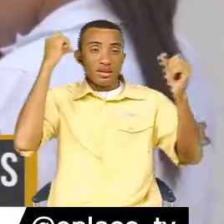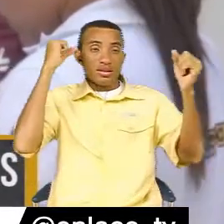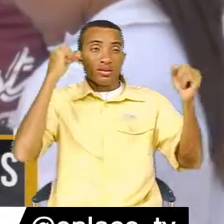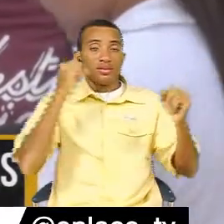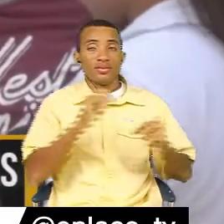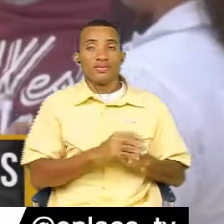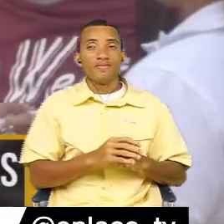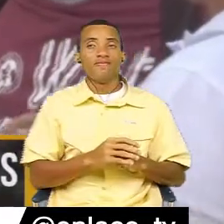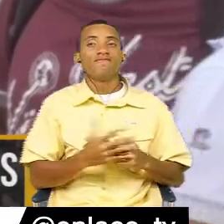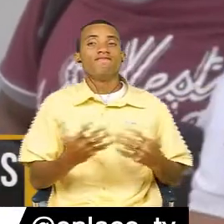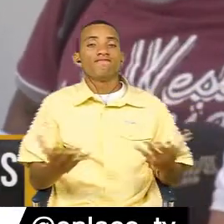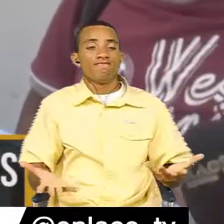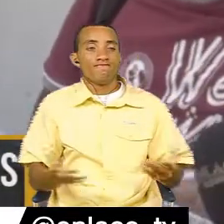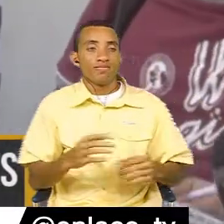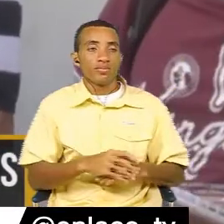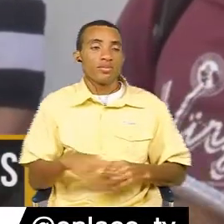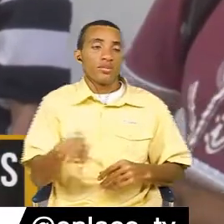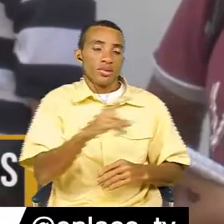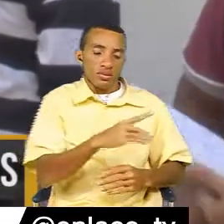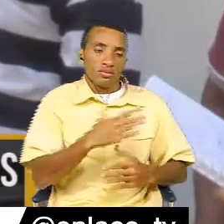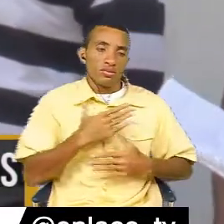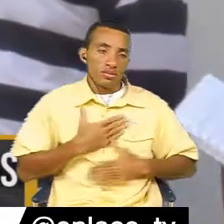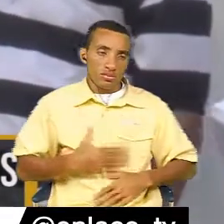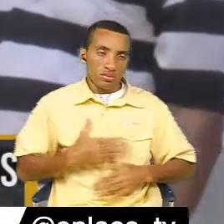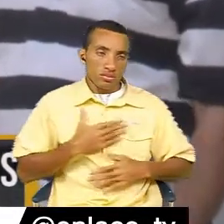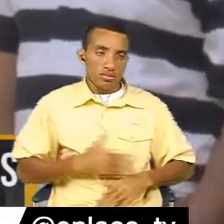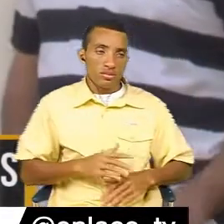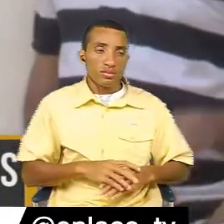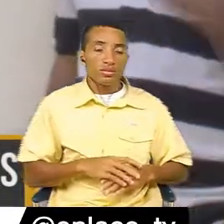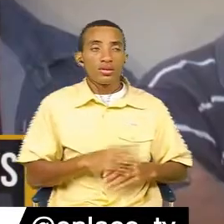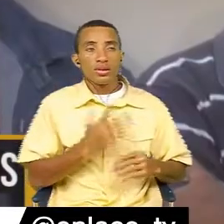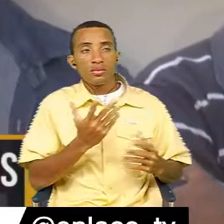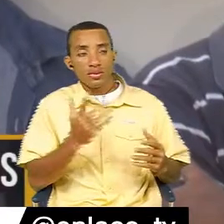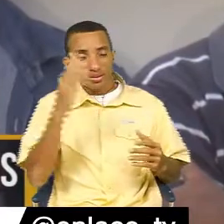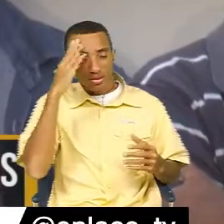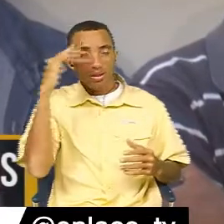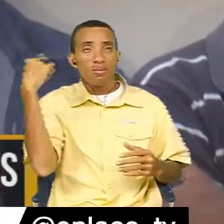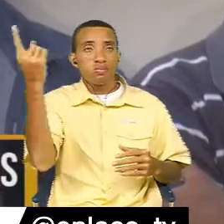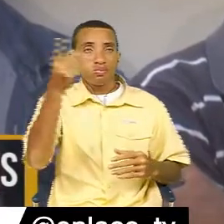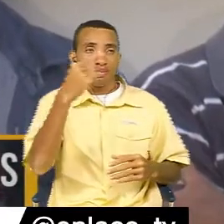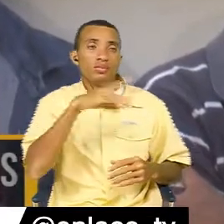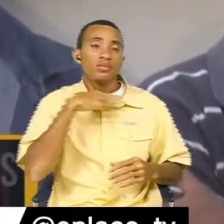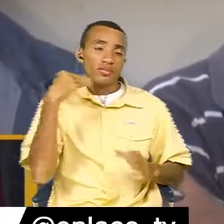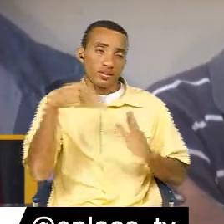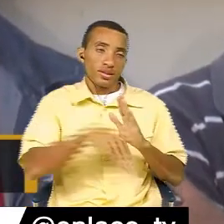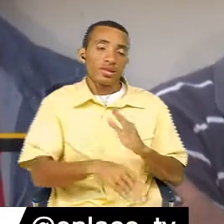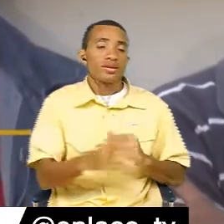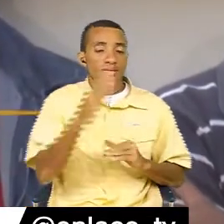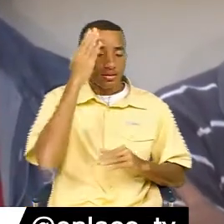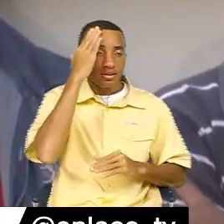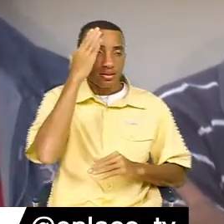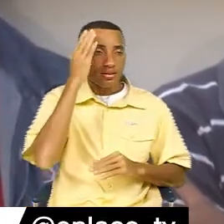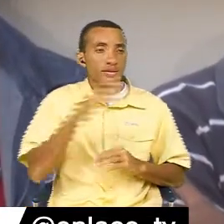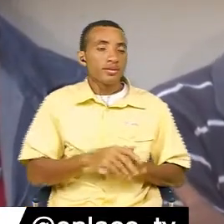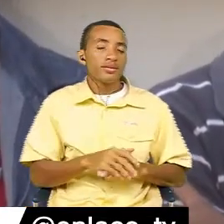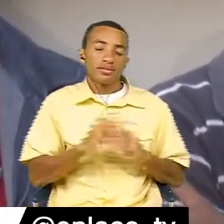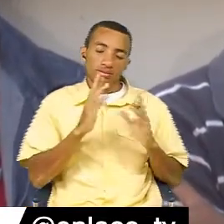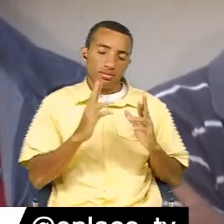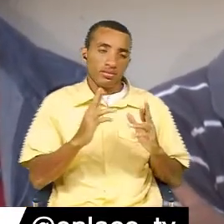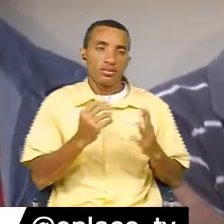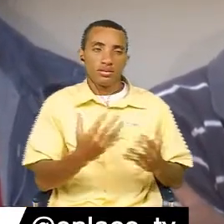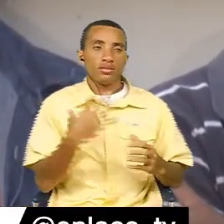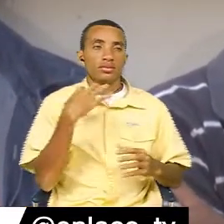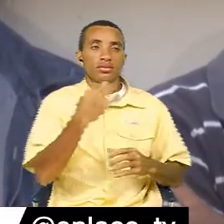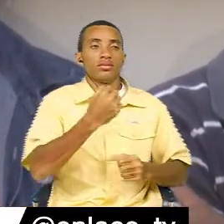Mientras esto ocurre, mantienen la calma, porque aunque no les son indiferentes a la crisis económica, en medio de ella piden oportunidades de